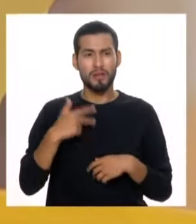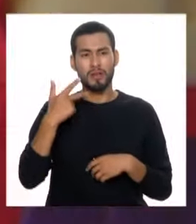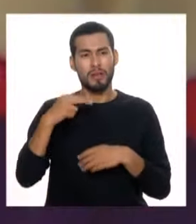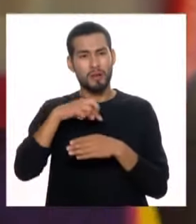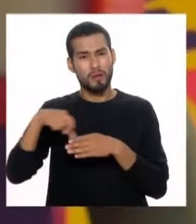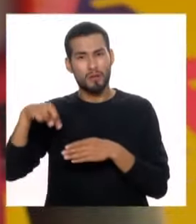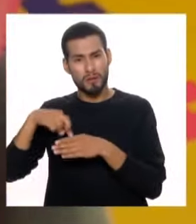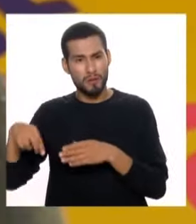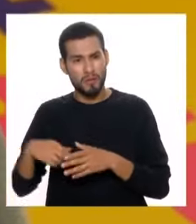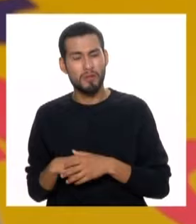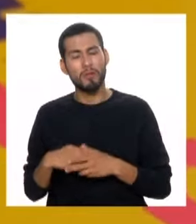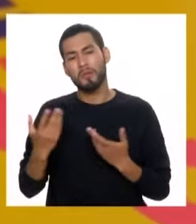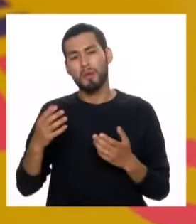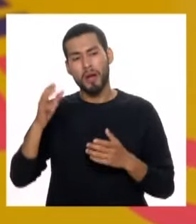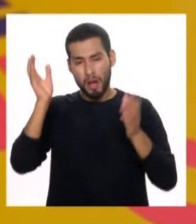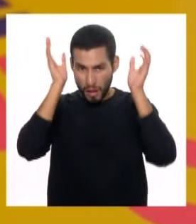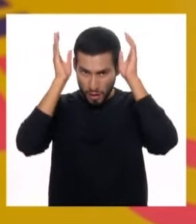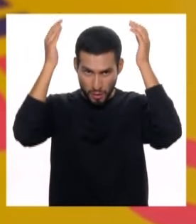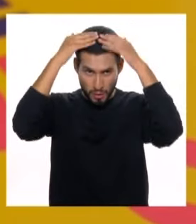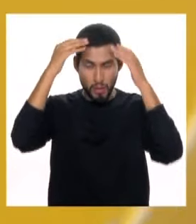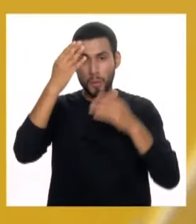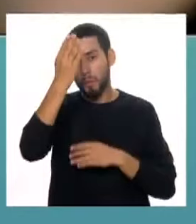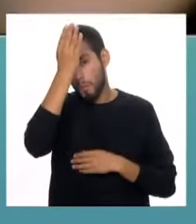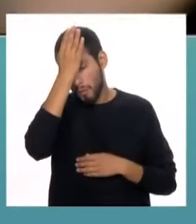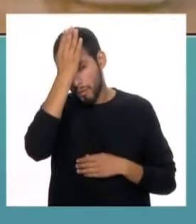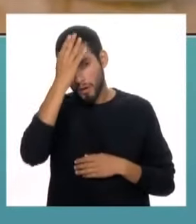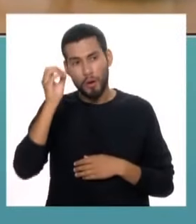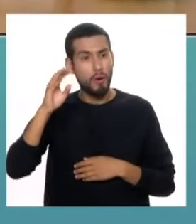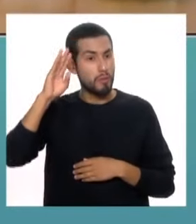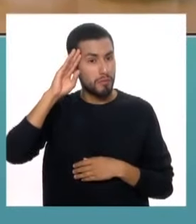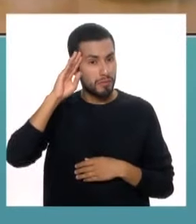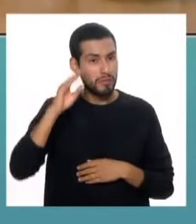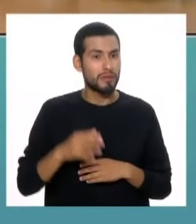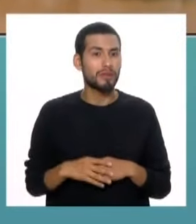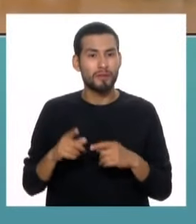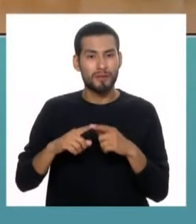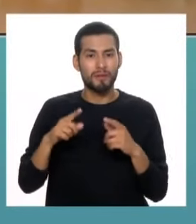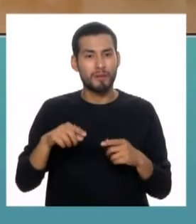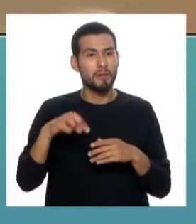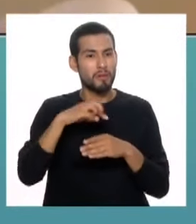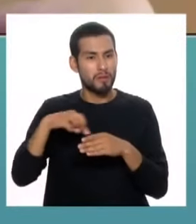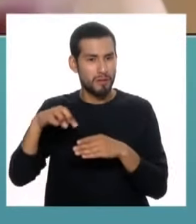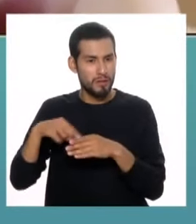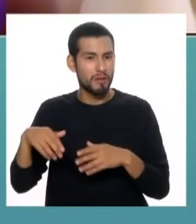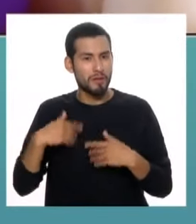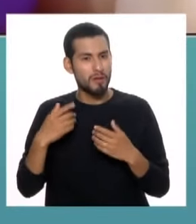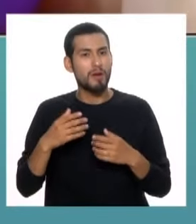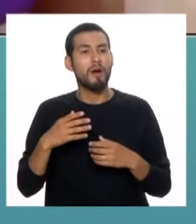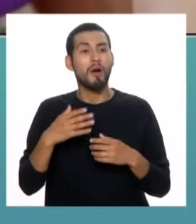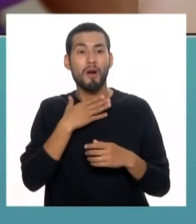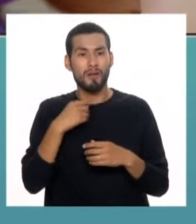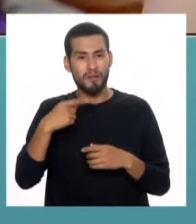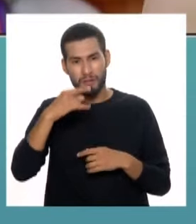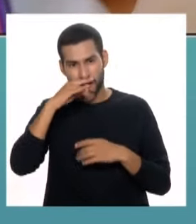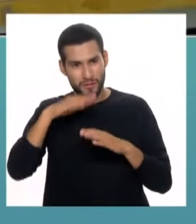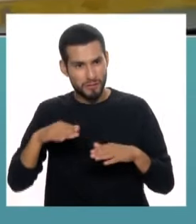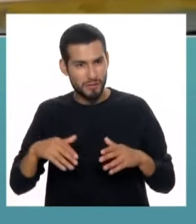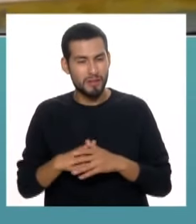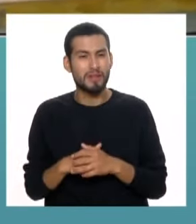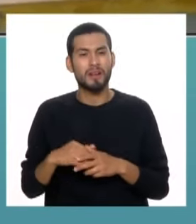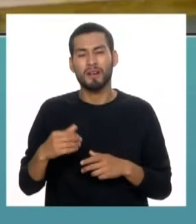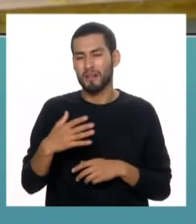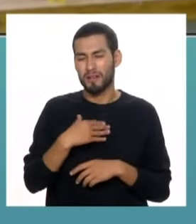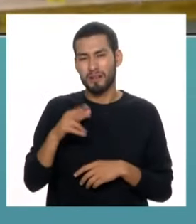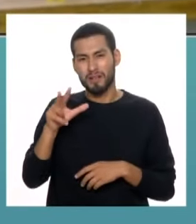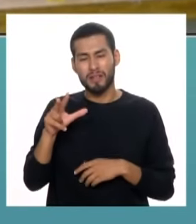profesiones, que sería como chef, bombero y policía, que son las profesiones que suelen ser más llamativas para los niños entre 3 a